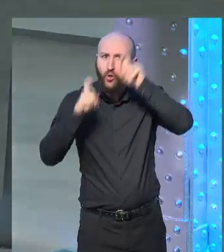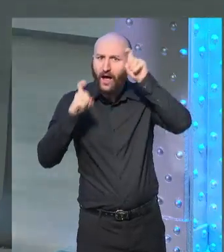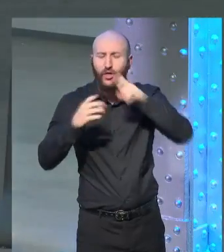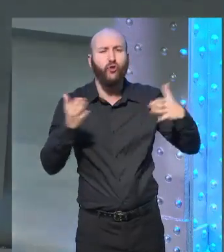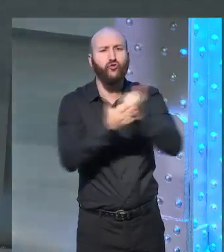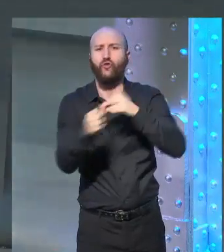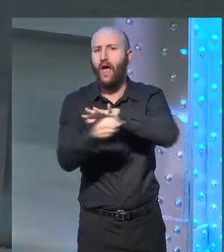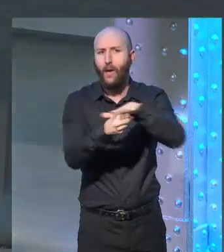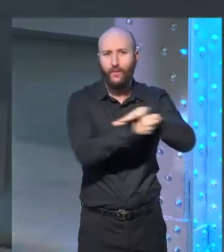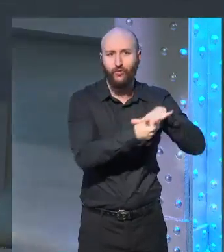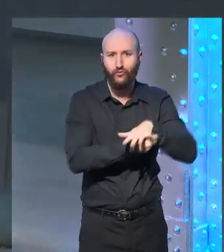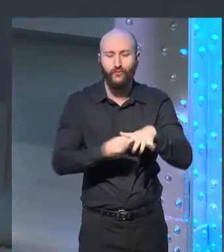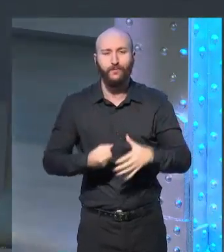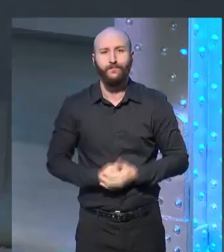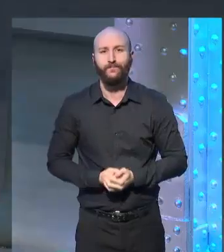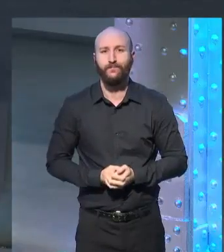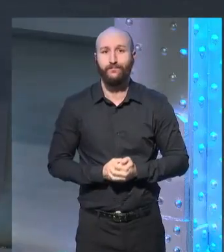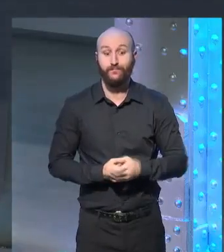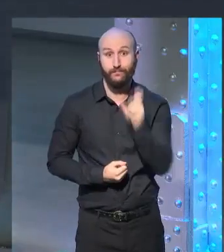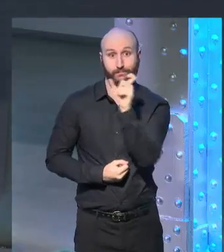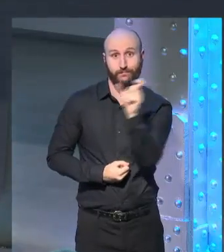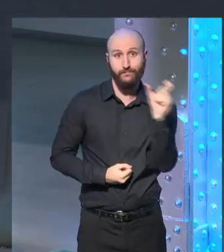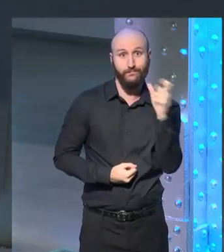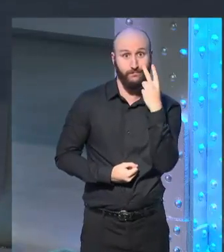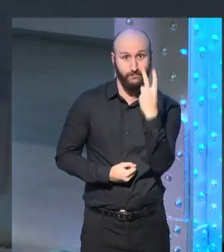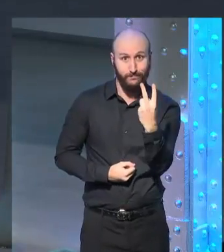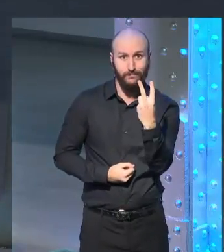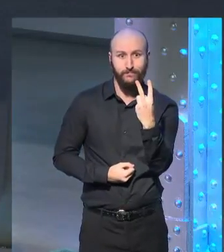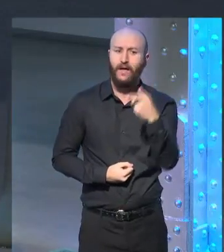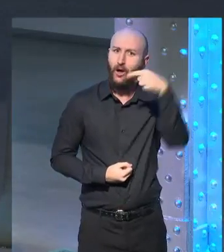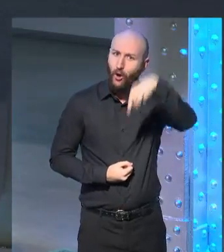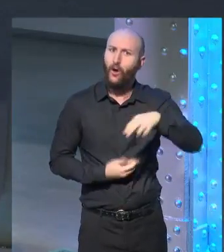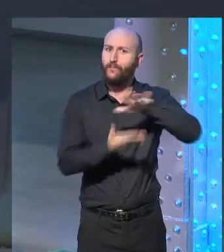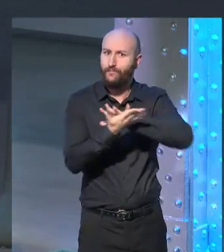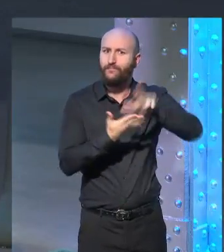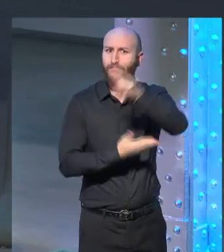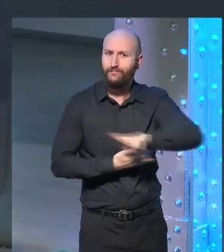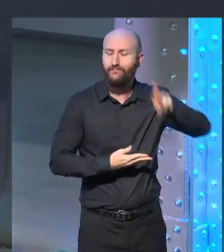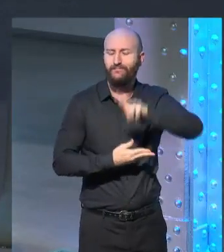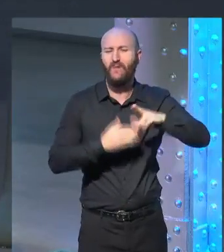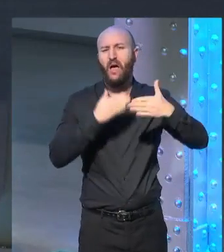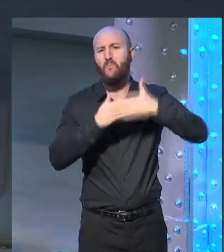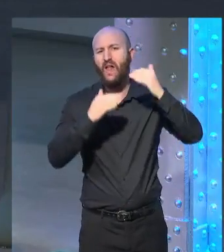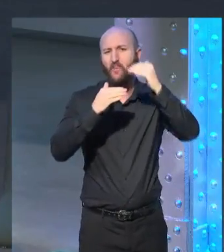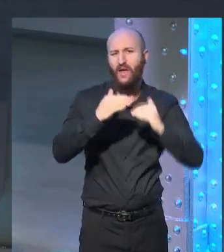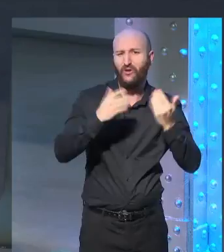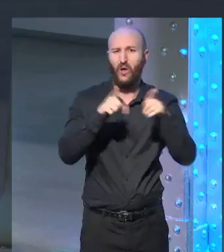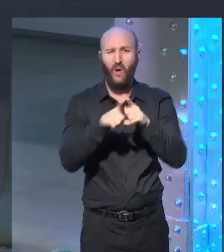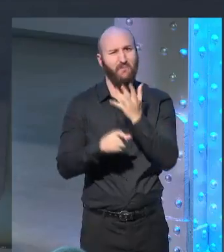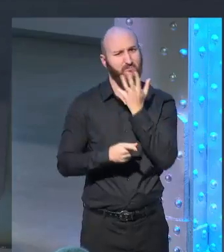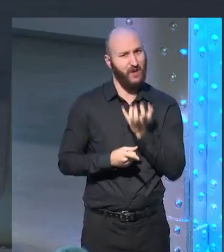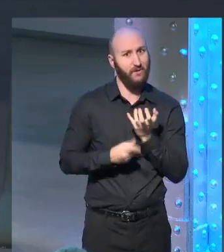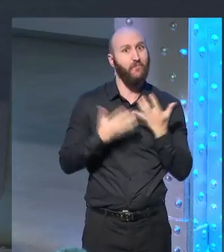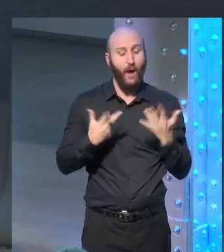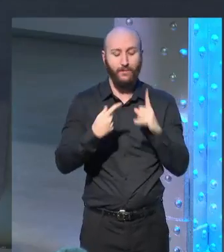todos los planos. Y hay otras 2 palabras que también se van a repetir mucho hoy, pero que están menos de moda o son más antipáticas. Y esas